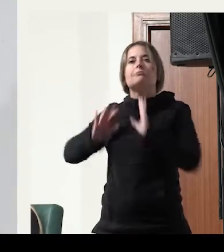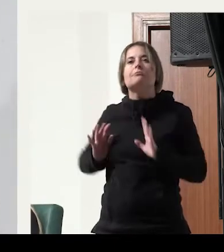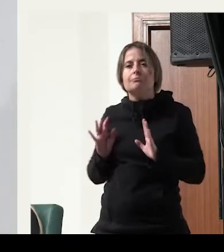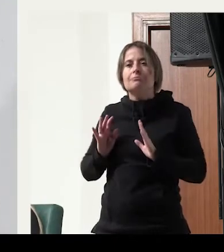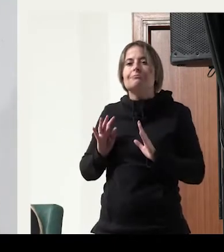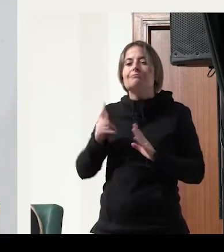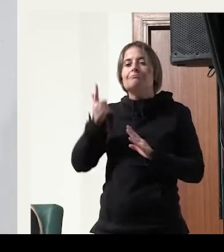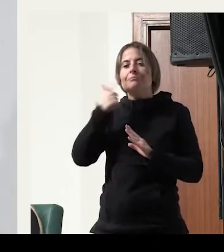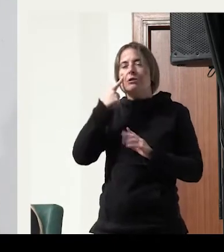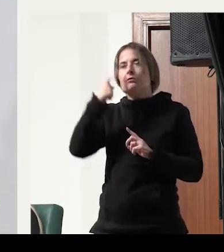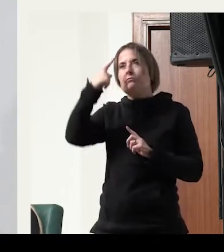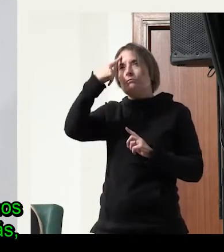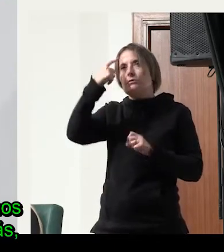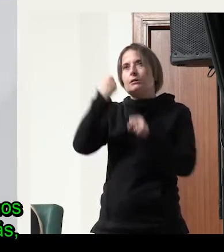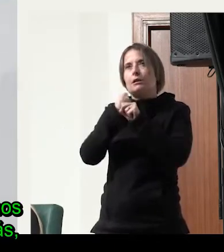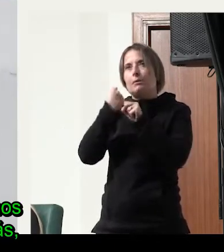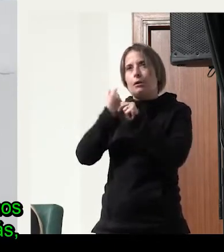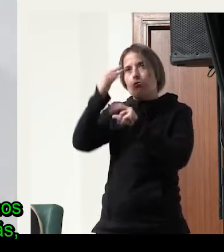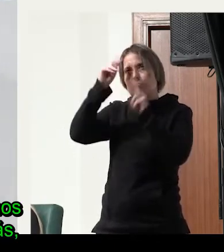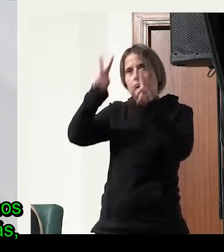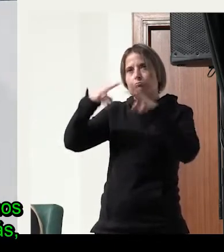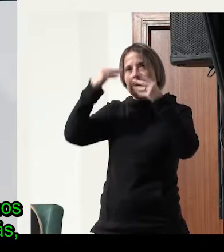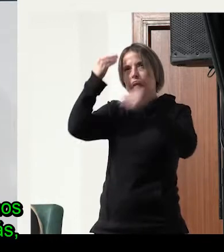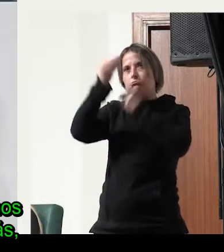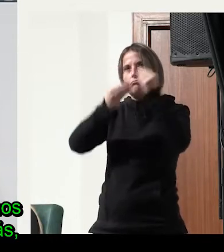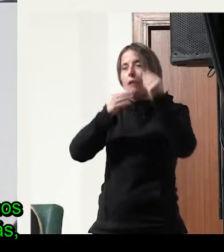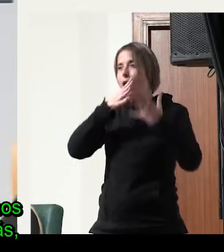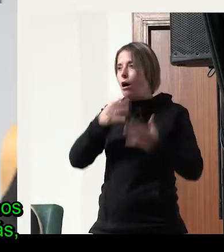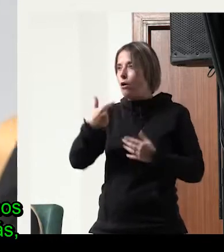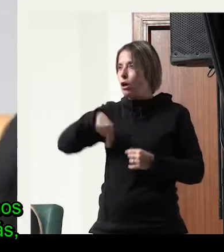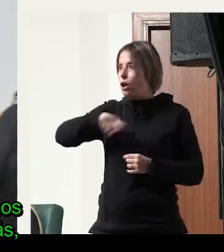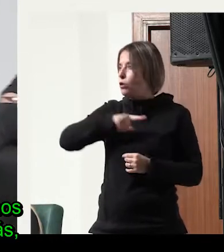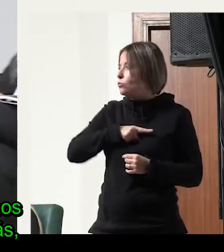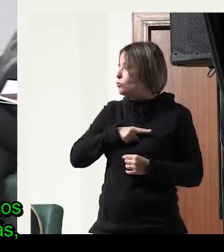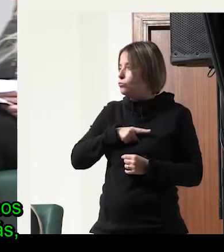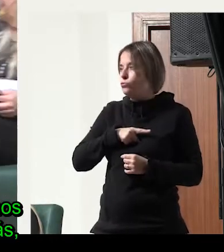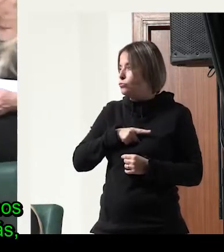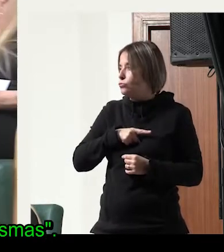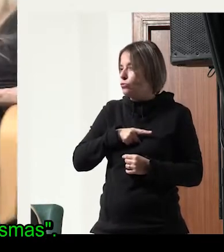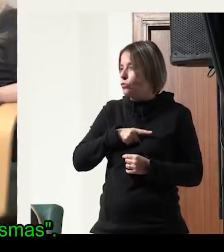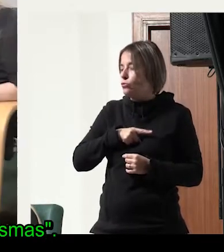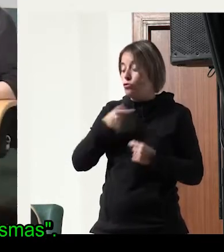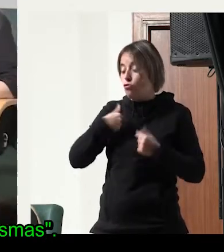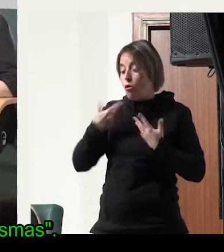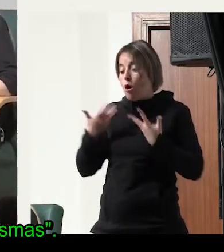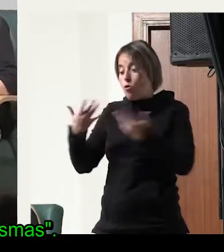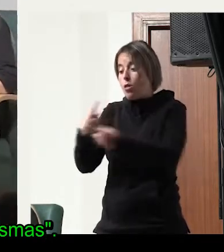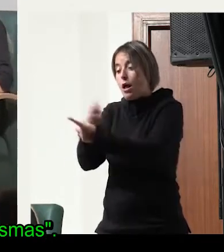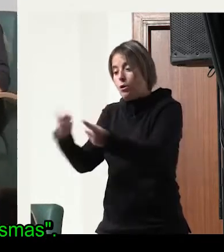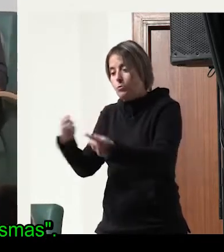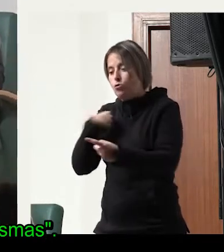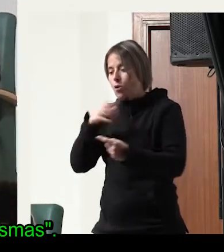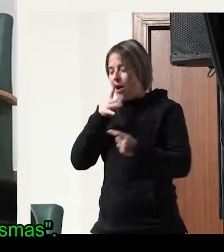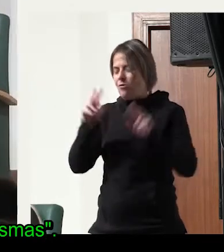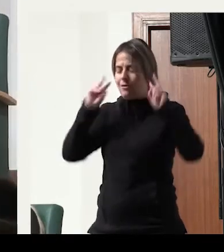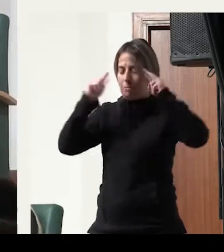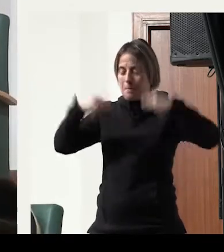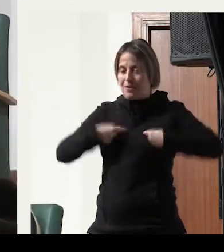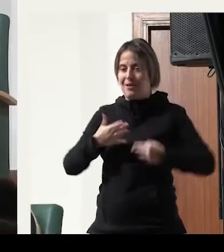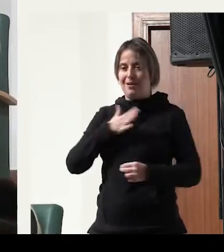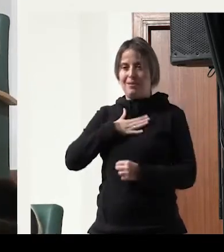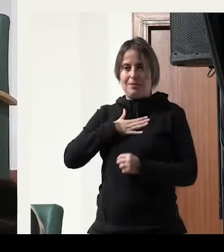trabajo personal de bueno, ahora ya nosotras no somos las que estamos por los demás, sino que estamos por nosotras mismas, ¿no?